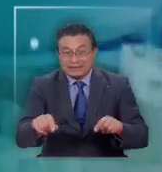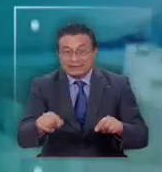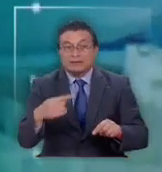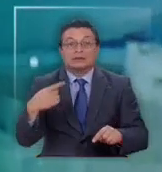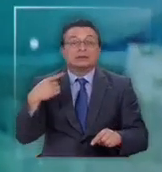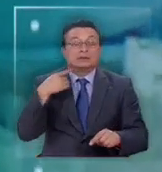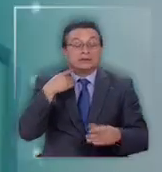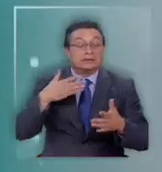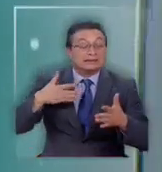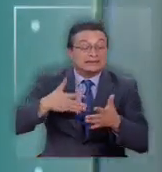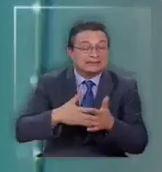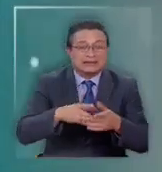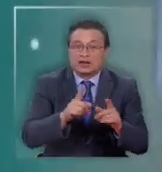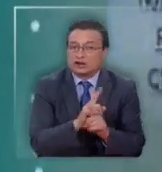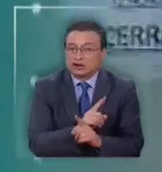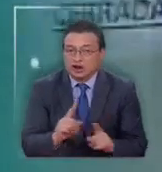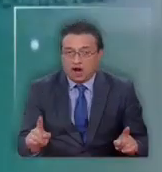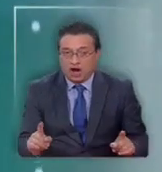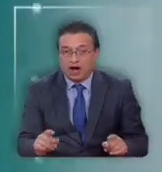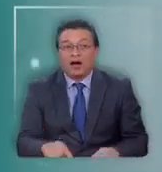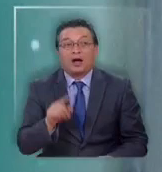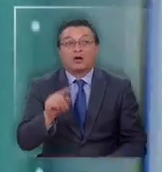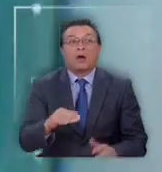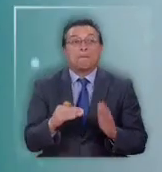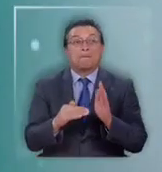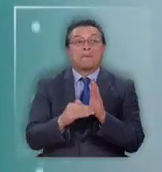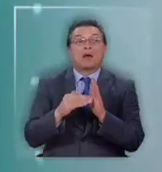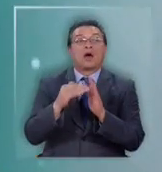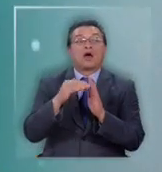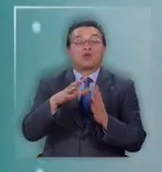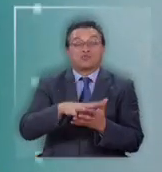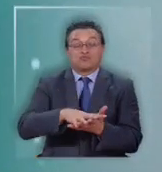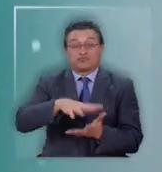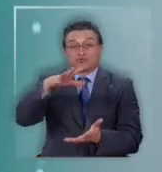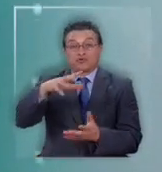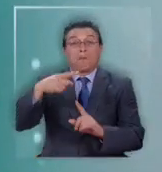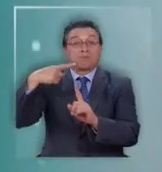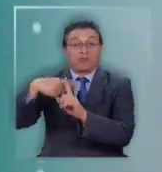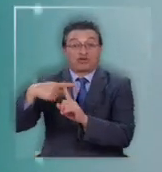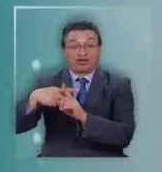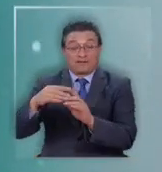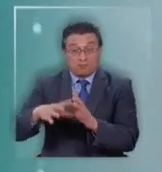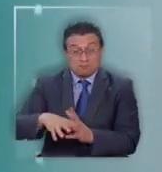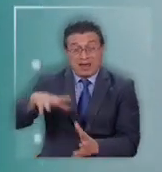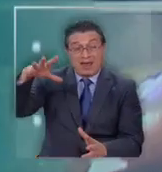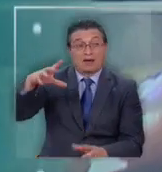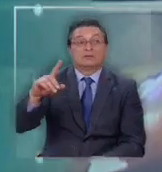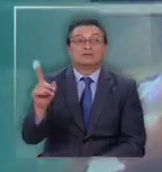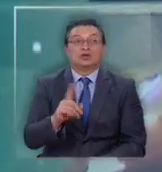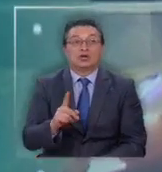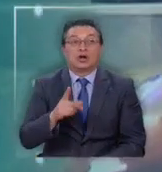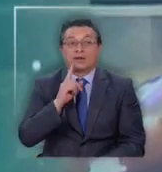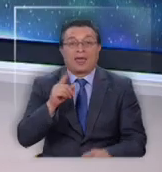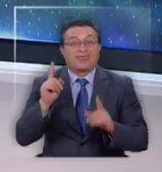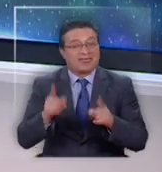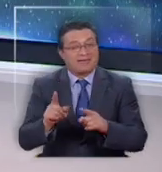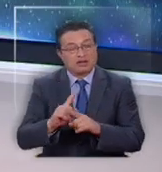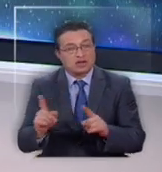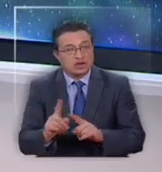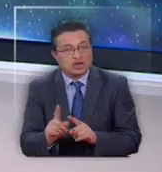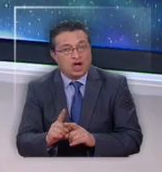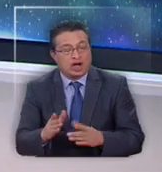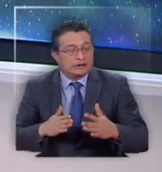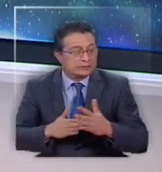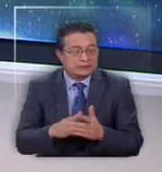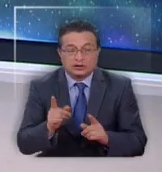el factor limitante o sea nunca aumentar demasiado la tasa de positivos de los que se testean no tiene que ser factor limitante luego